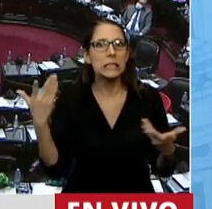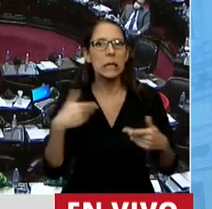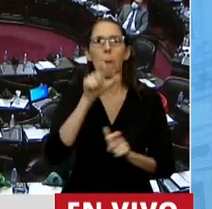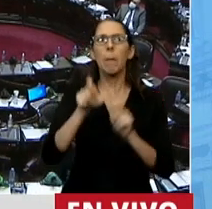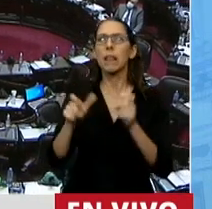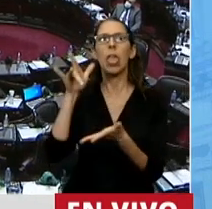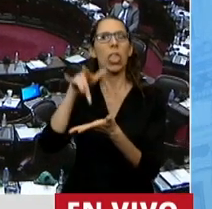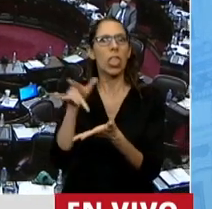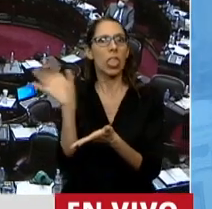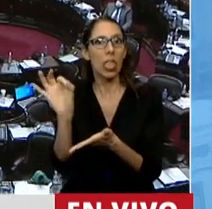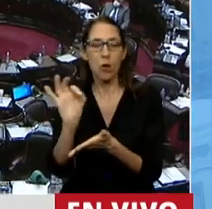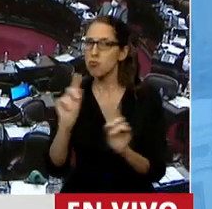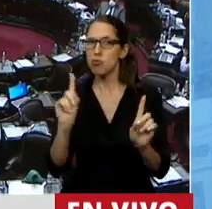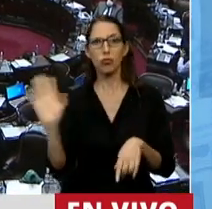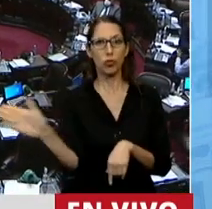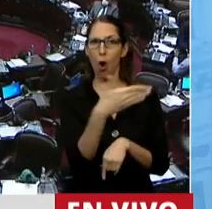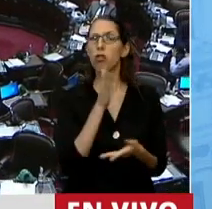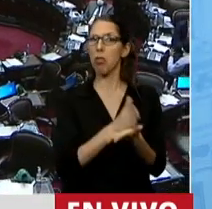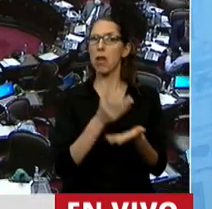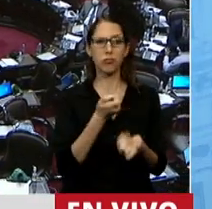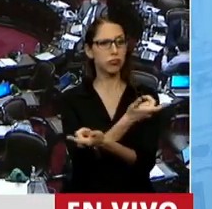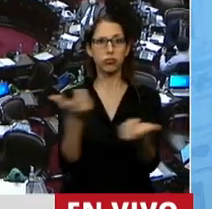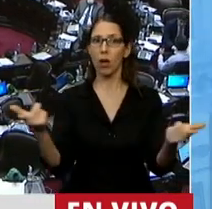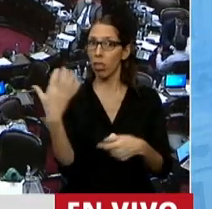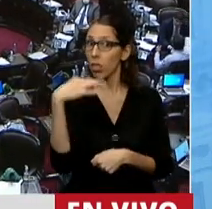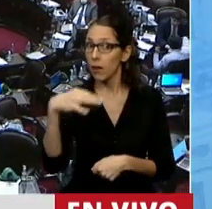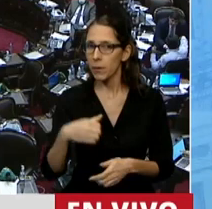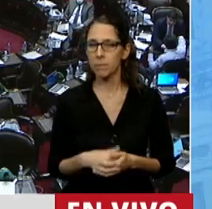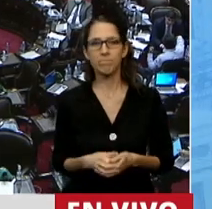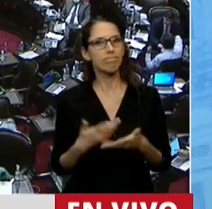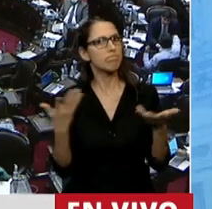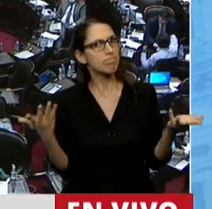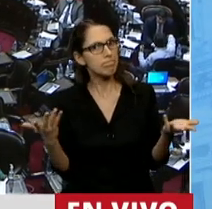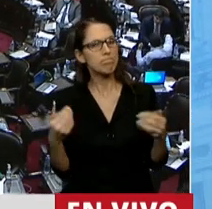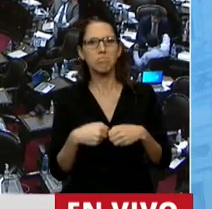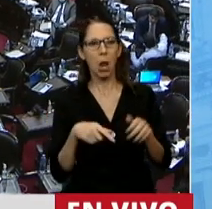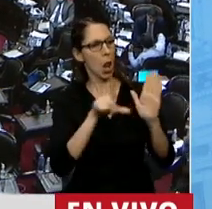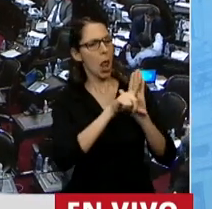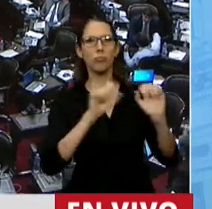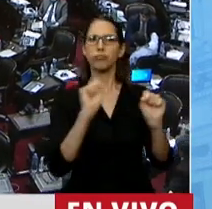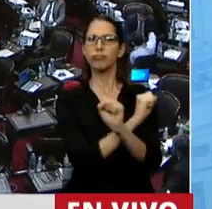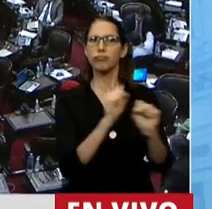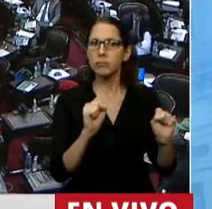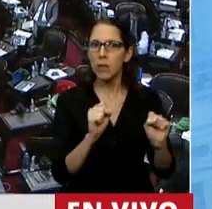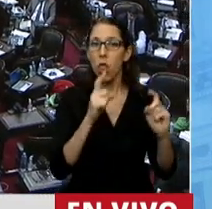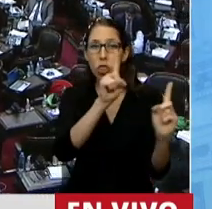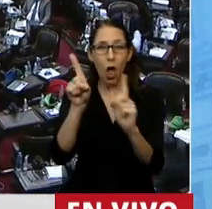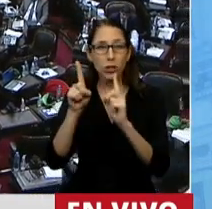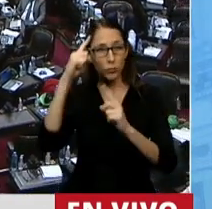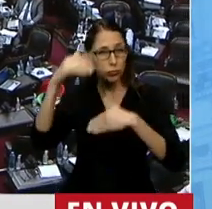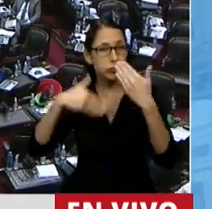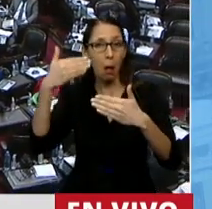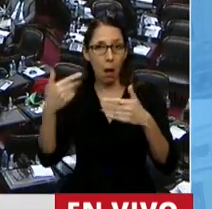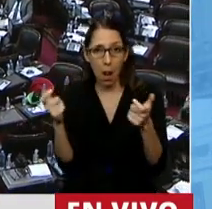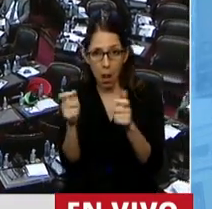privado de recibir ese derecho. Pero a partir de la ley, muy pocos docentes pudieron capacitarse,